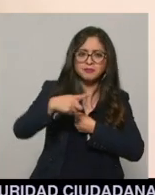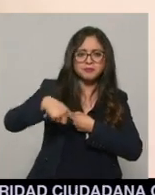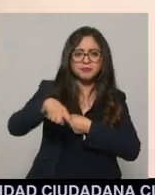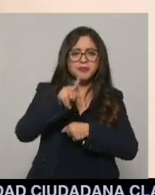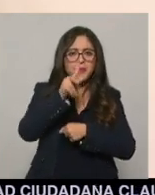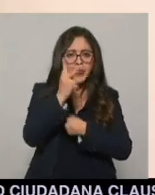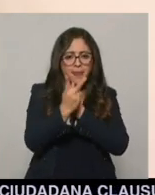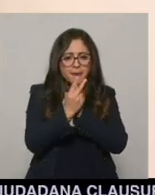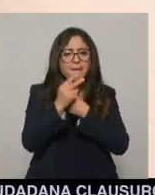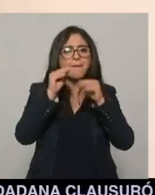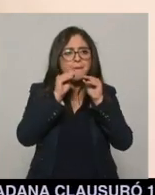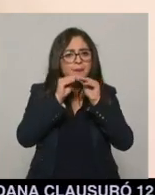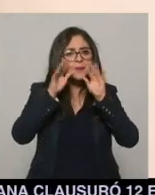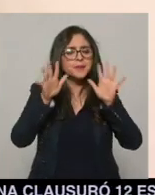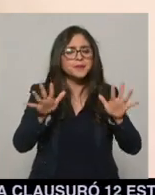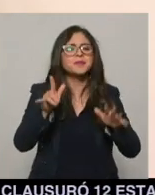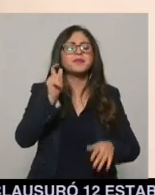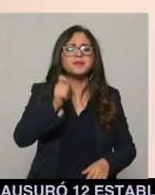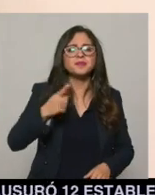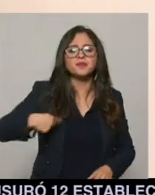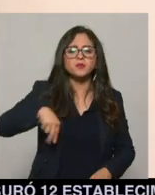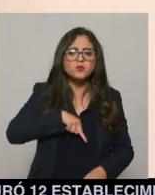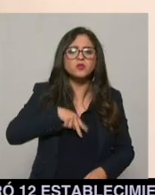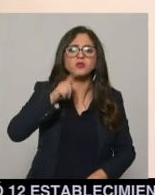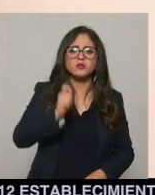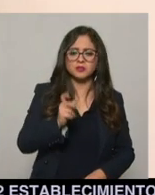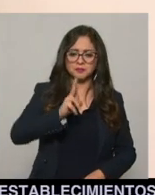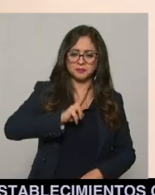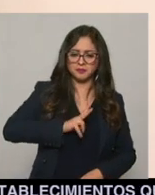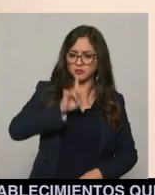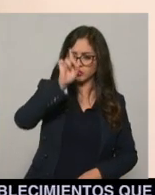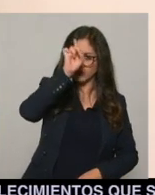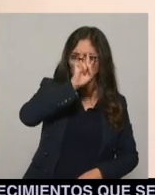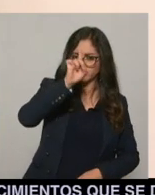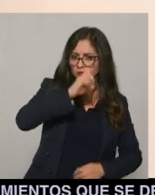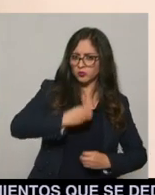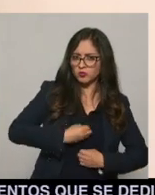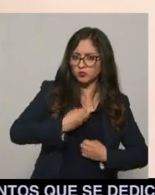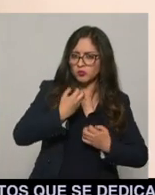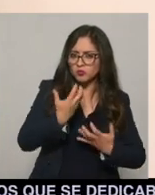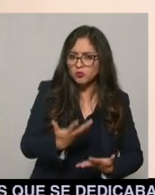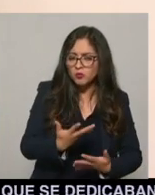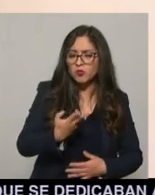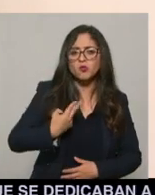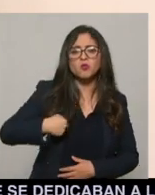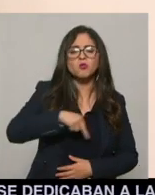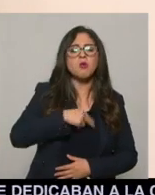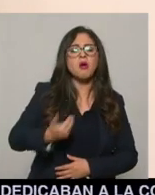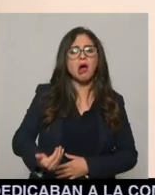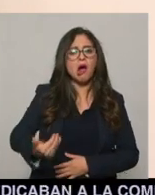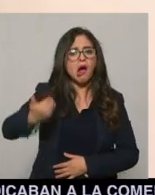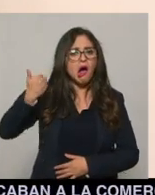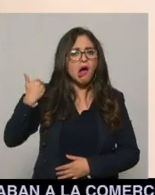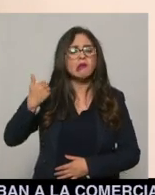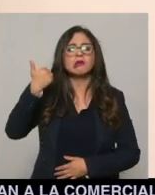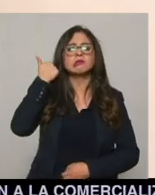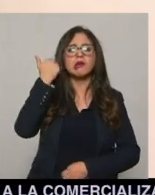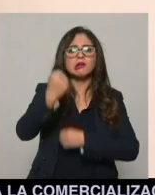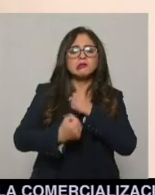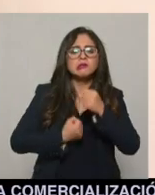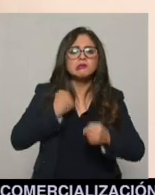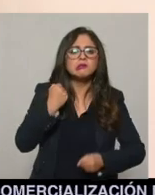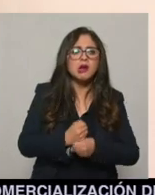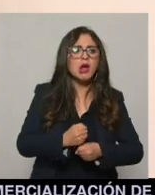para también poder dar nuestro punto de vista. Nosotros no teníamos voz en los sexenios